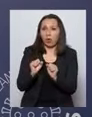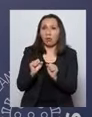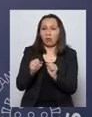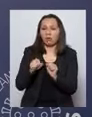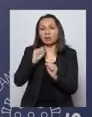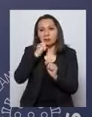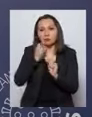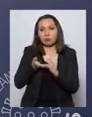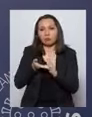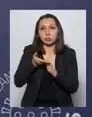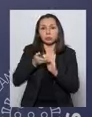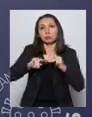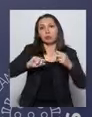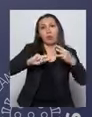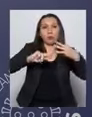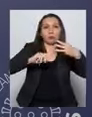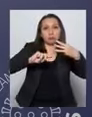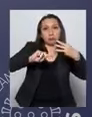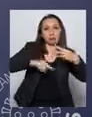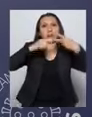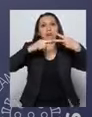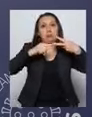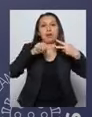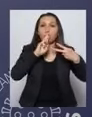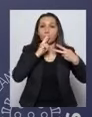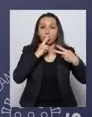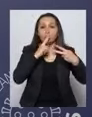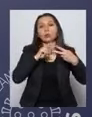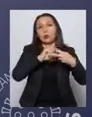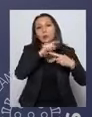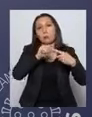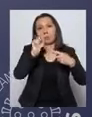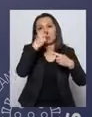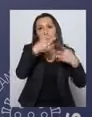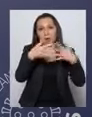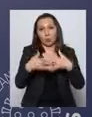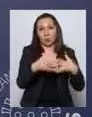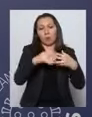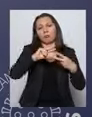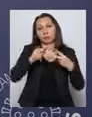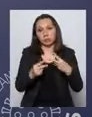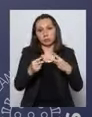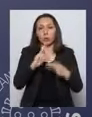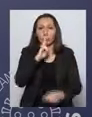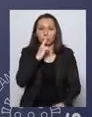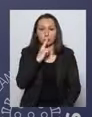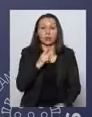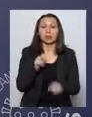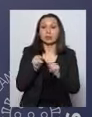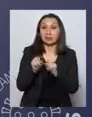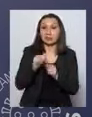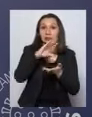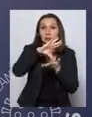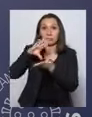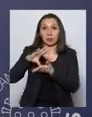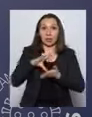esté en el segundo lugar inmediatamente después de eeuu y entre estos